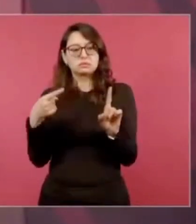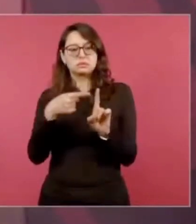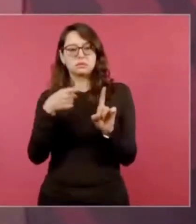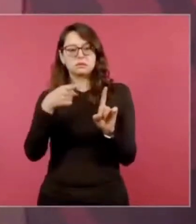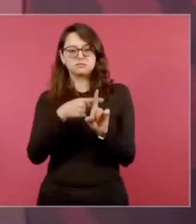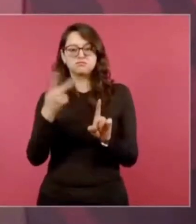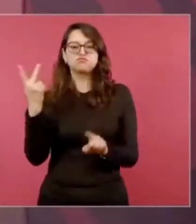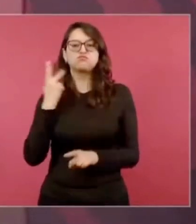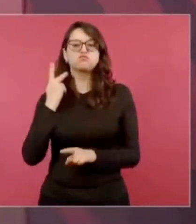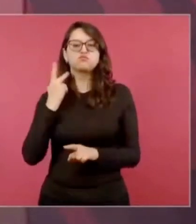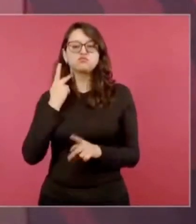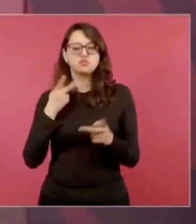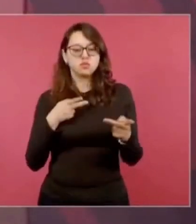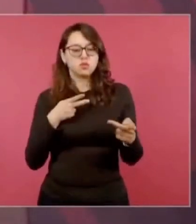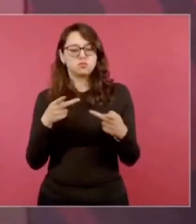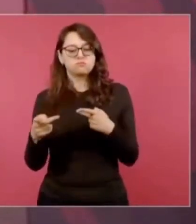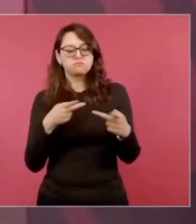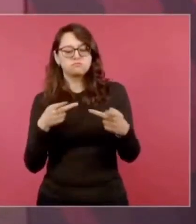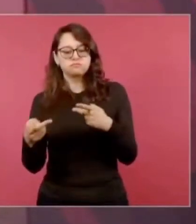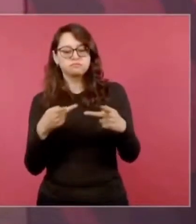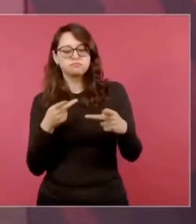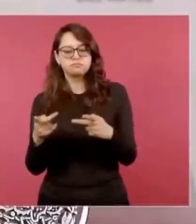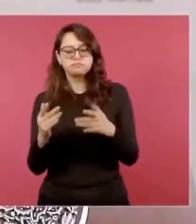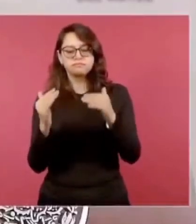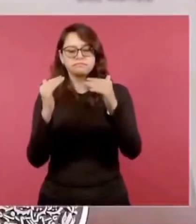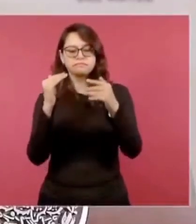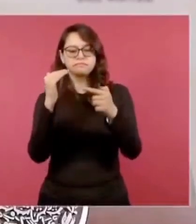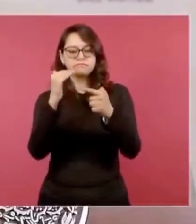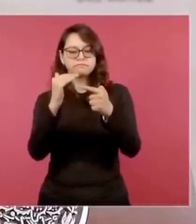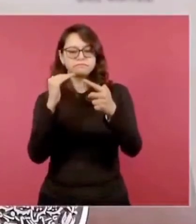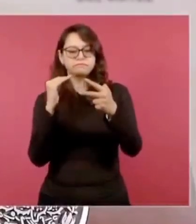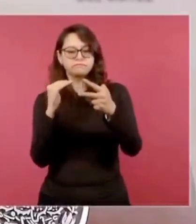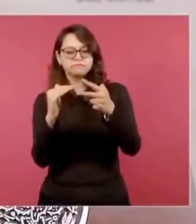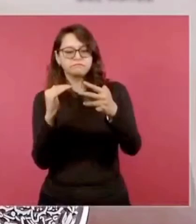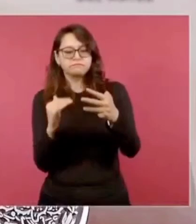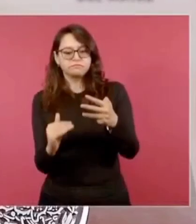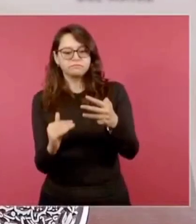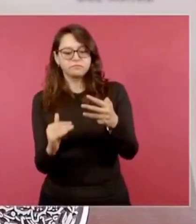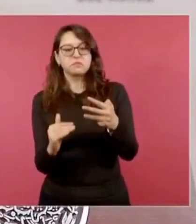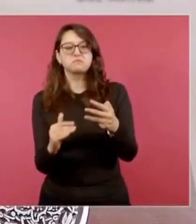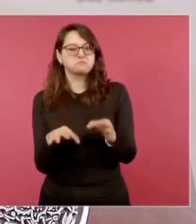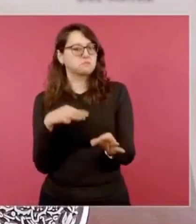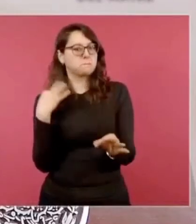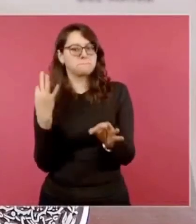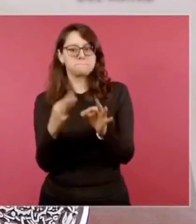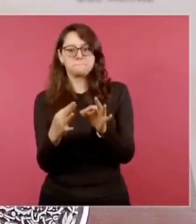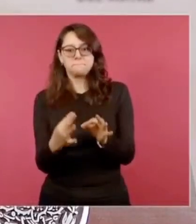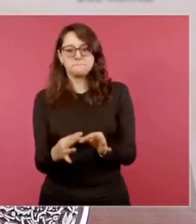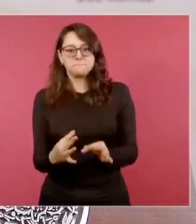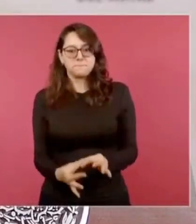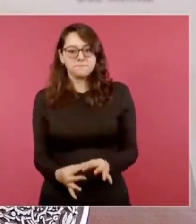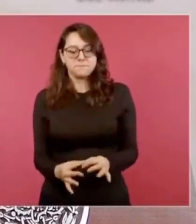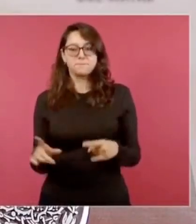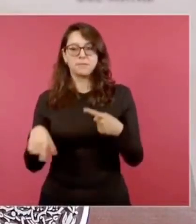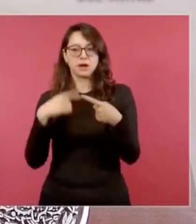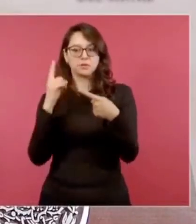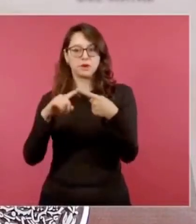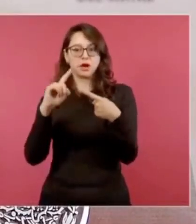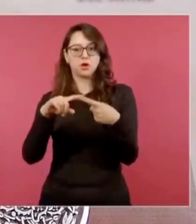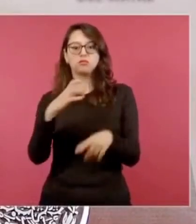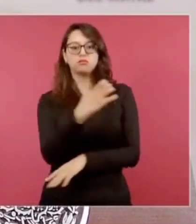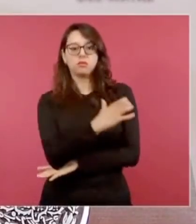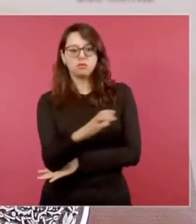extraordinaria de apoyar a campesinos, a obreros, de organizar